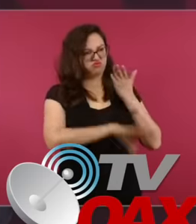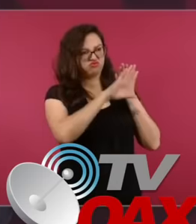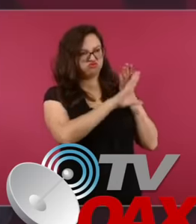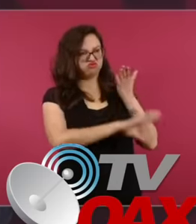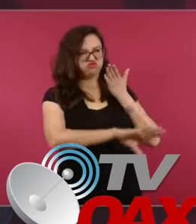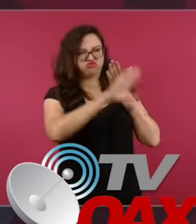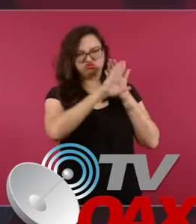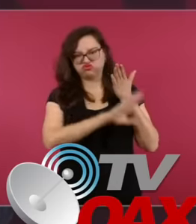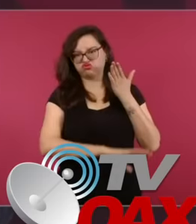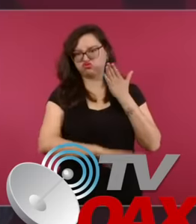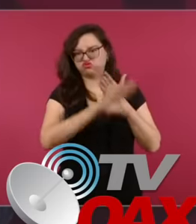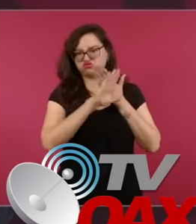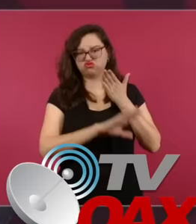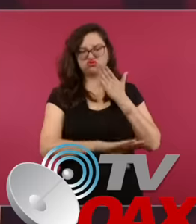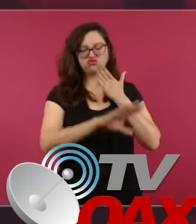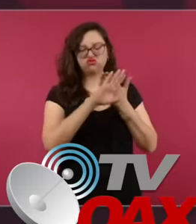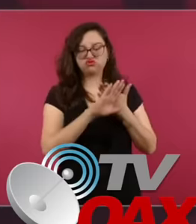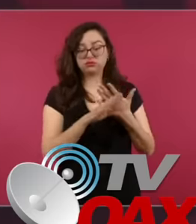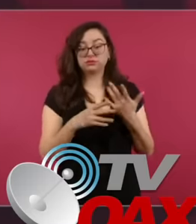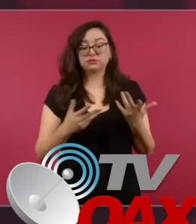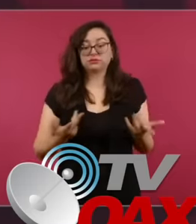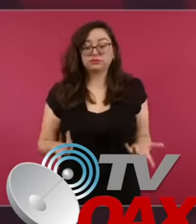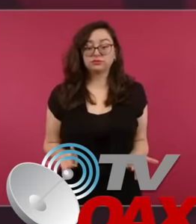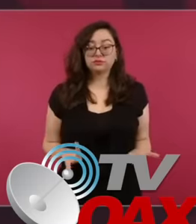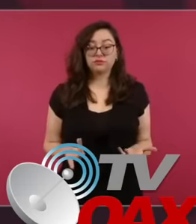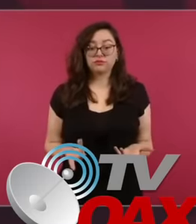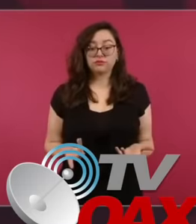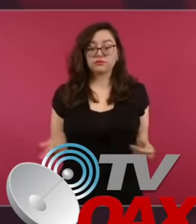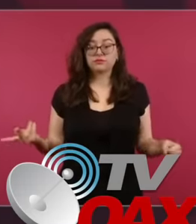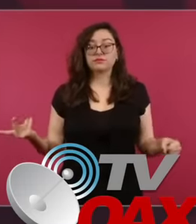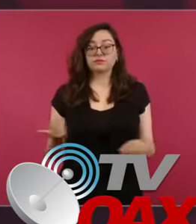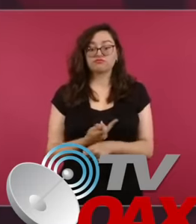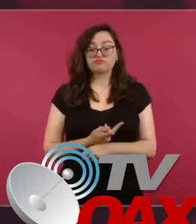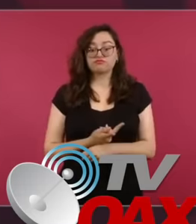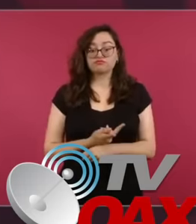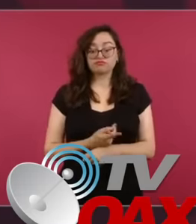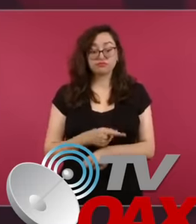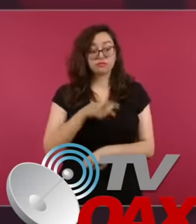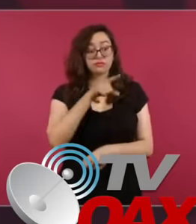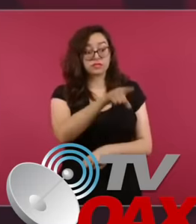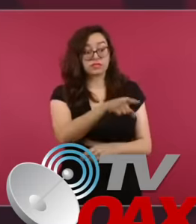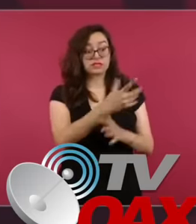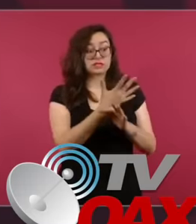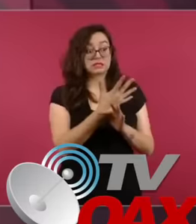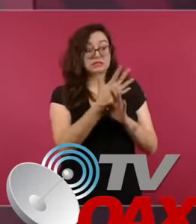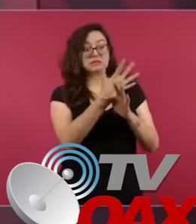gubernículas, al grado que empiezan a decir que nos vamos a robar